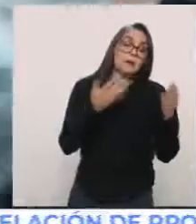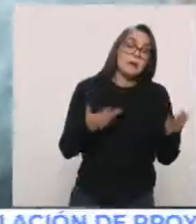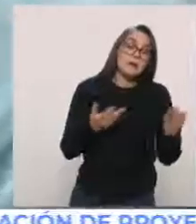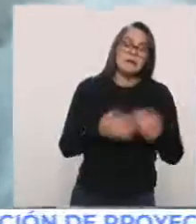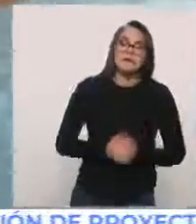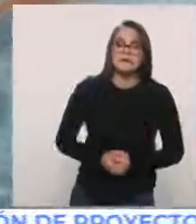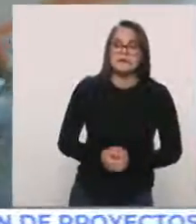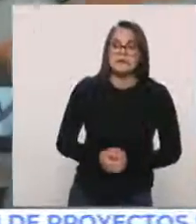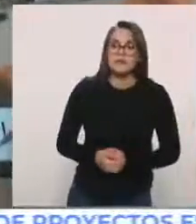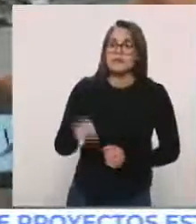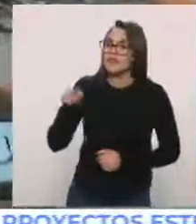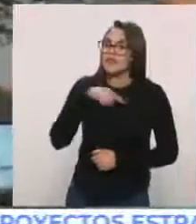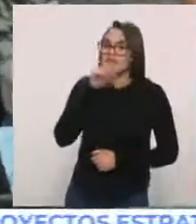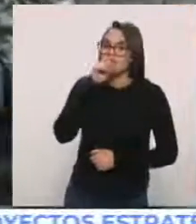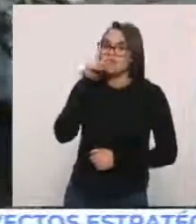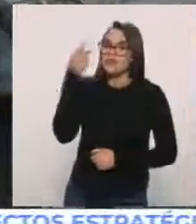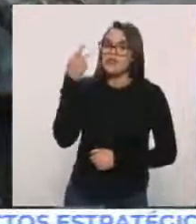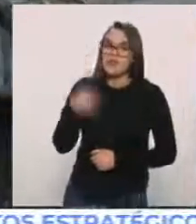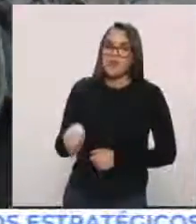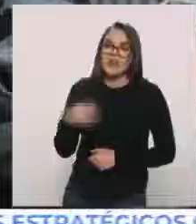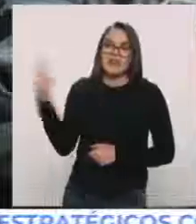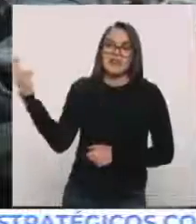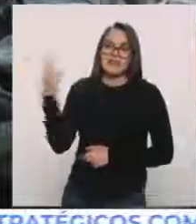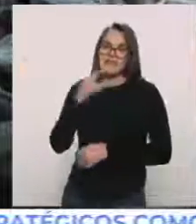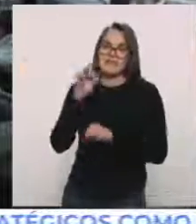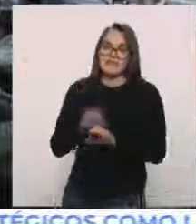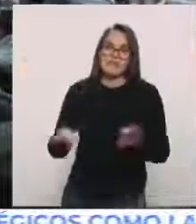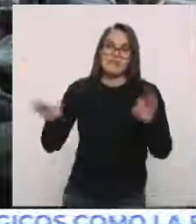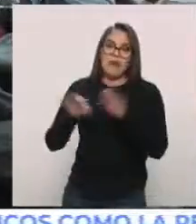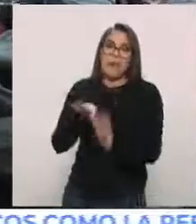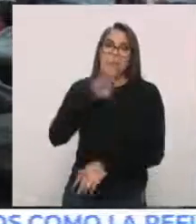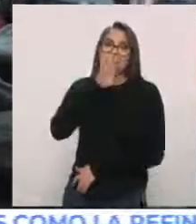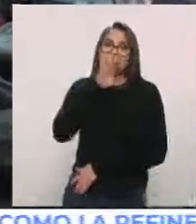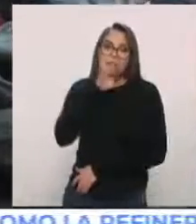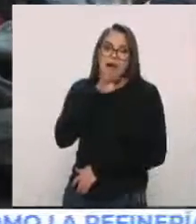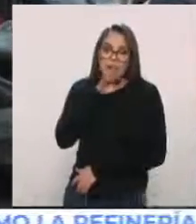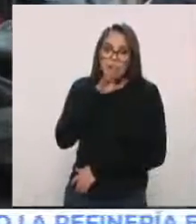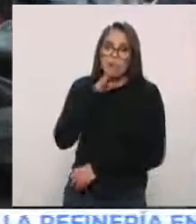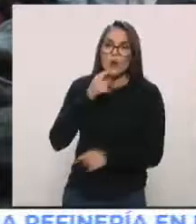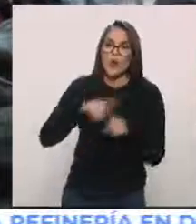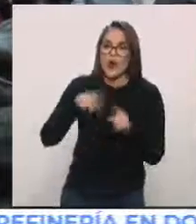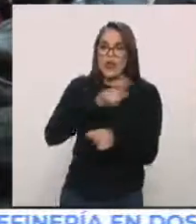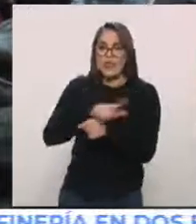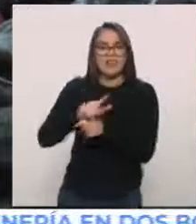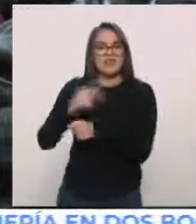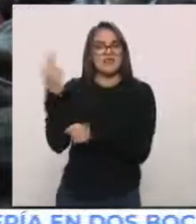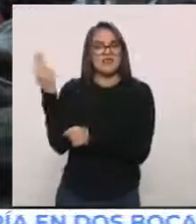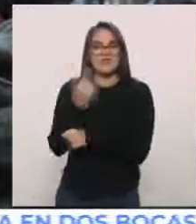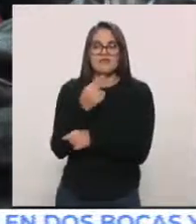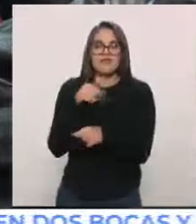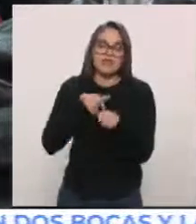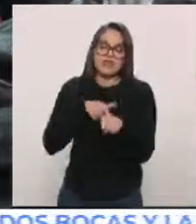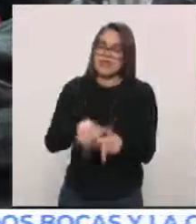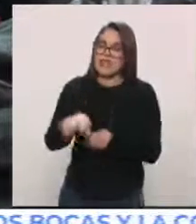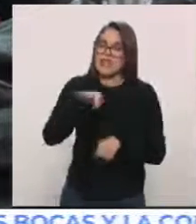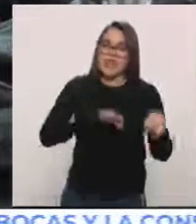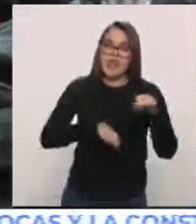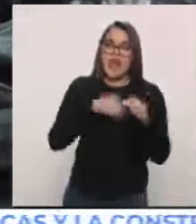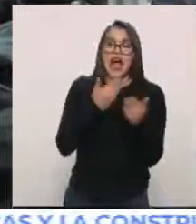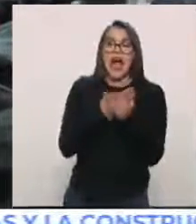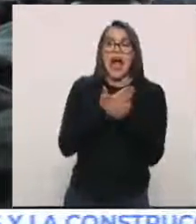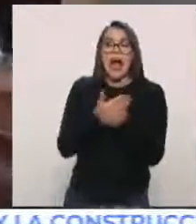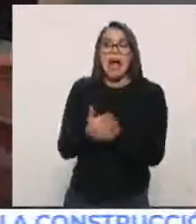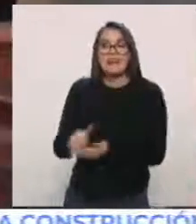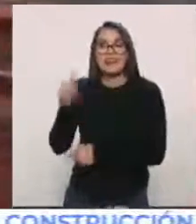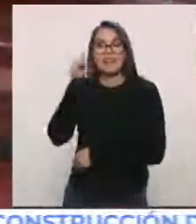en la capital del país por ser parte de los servicios esenciales, además de que en esta temporada de aislamiento las personas producen más desechos que de